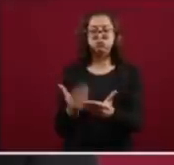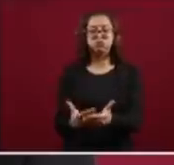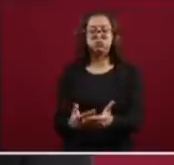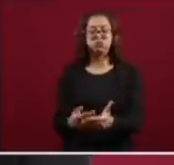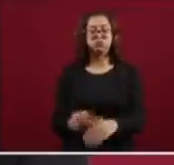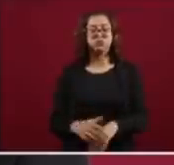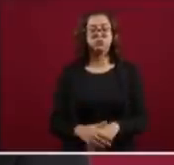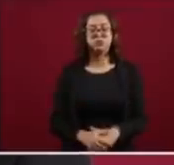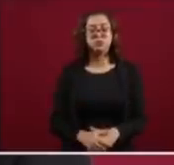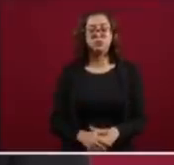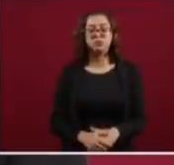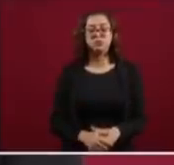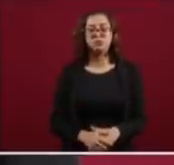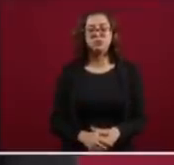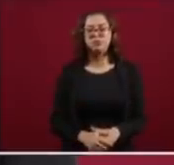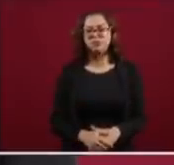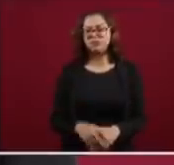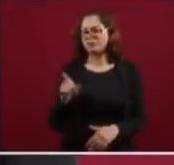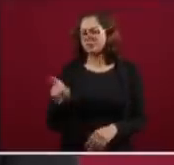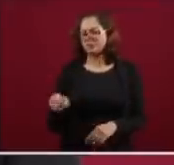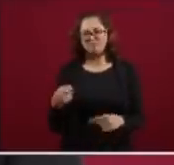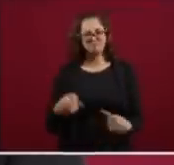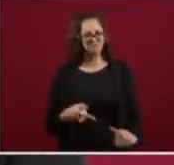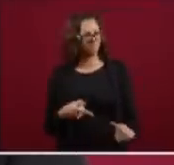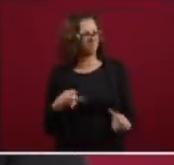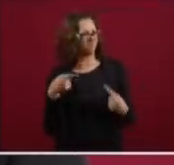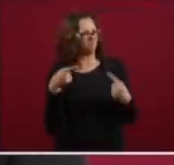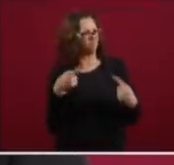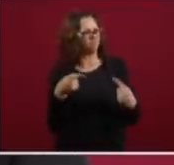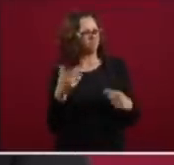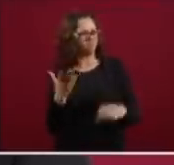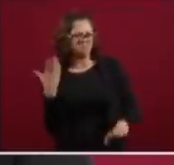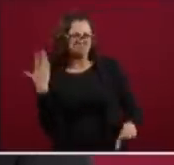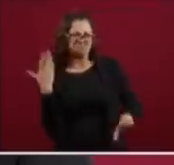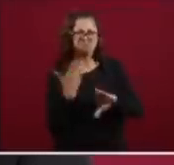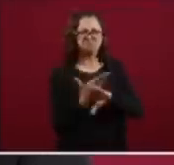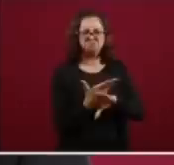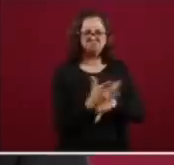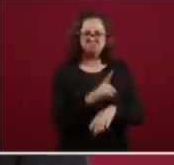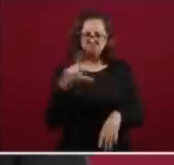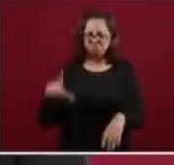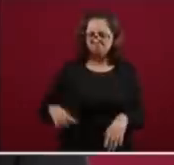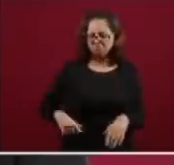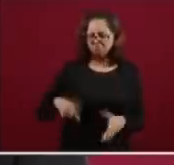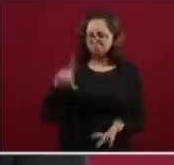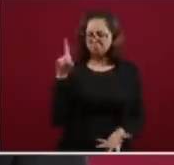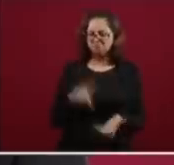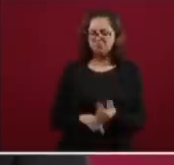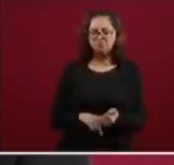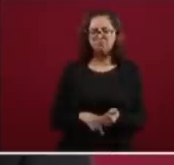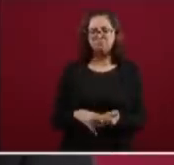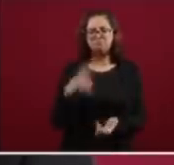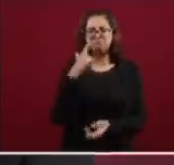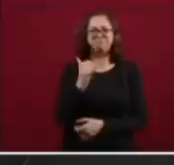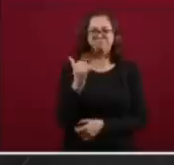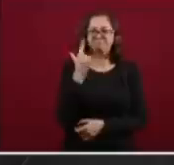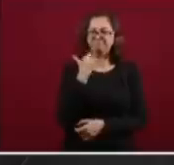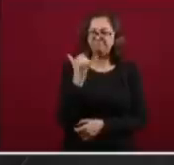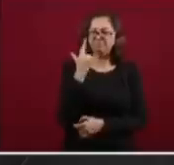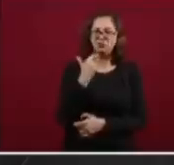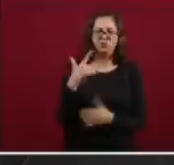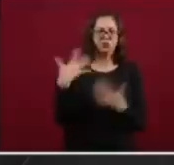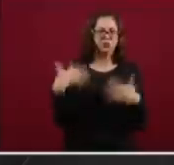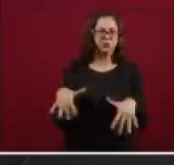en la oposición en el gobierno destacadísima